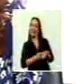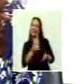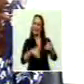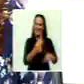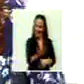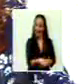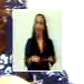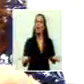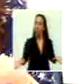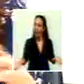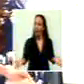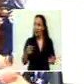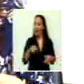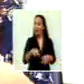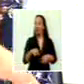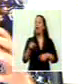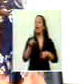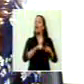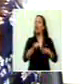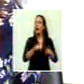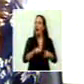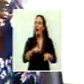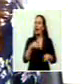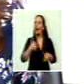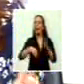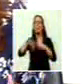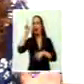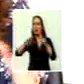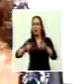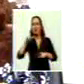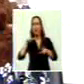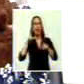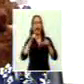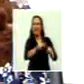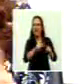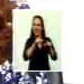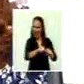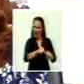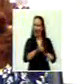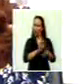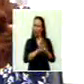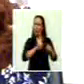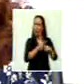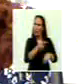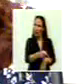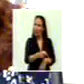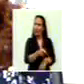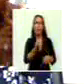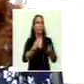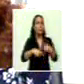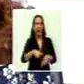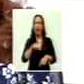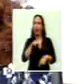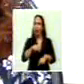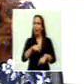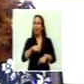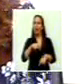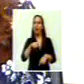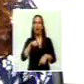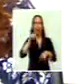carreras o de las vocaciones más criticadas, pero tal vez las que más validan su